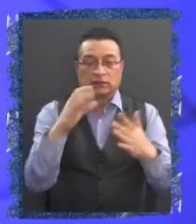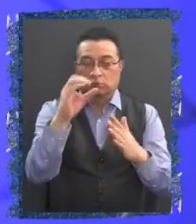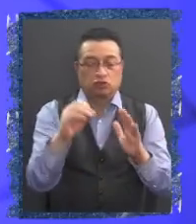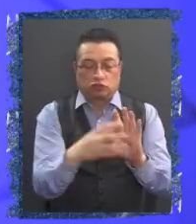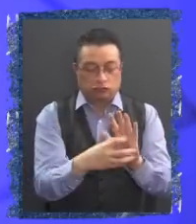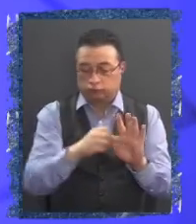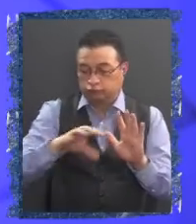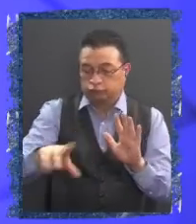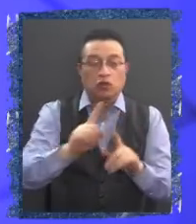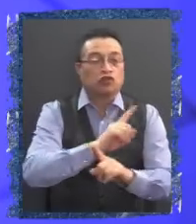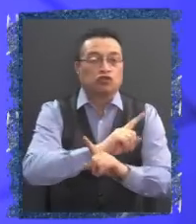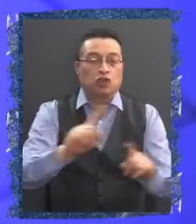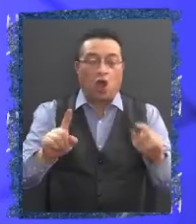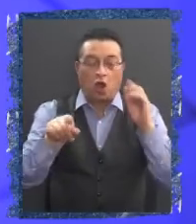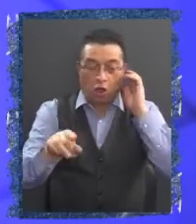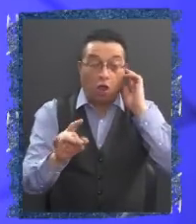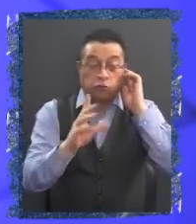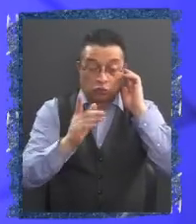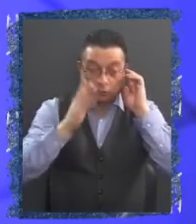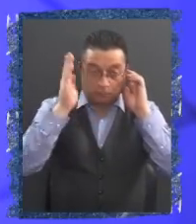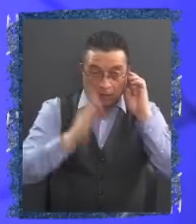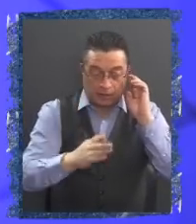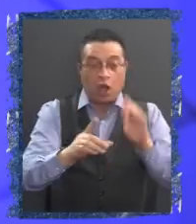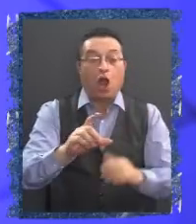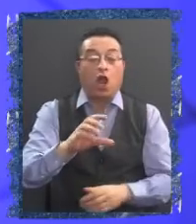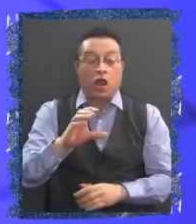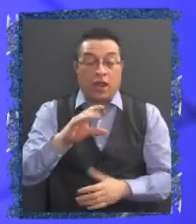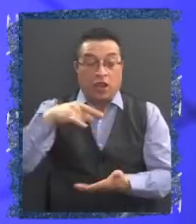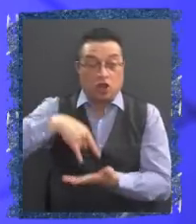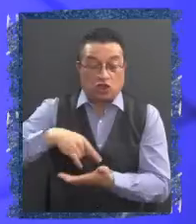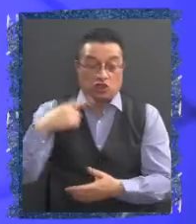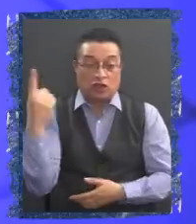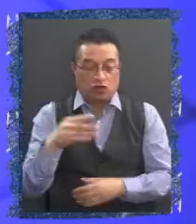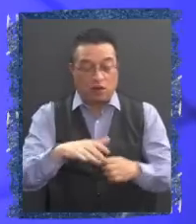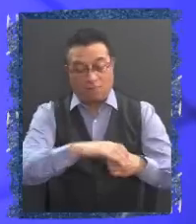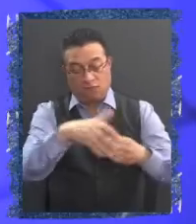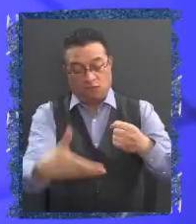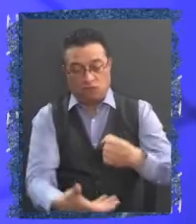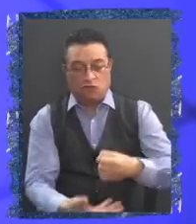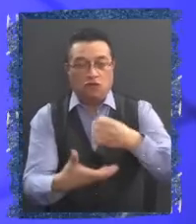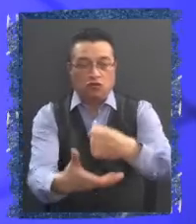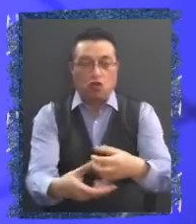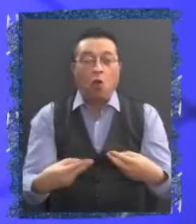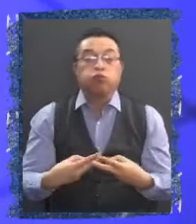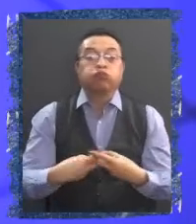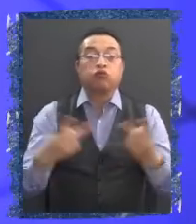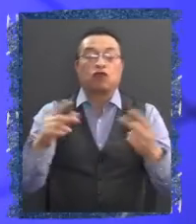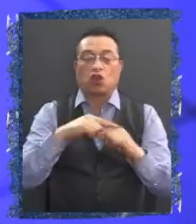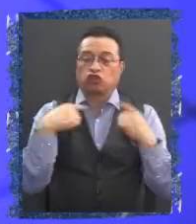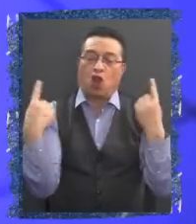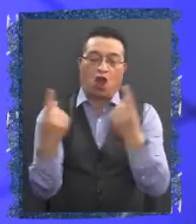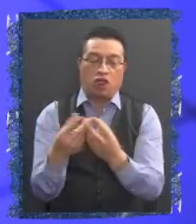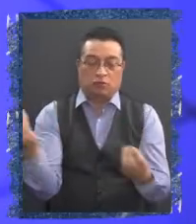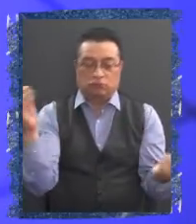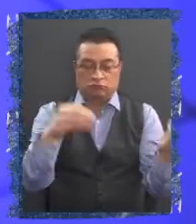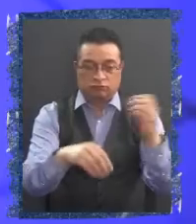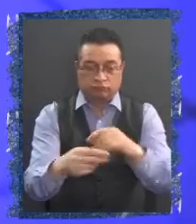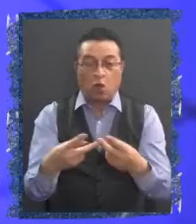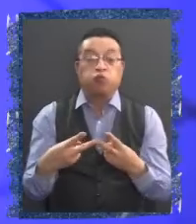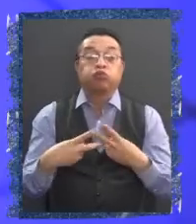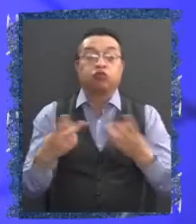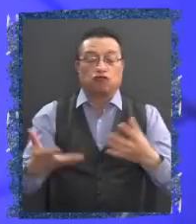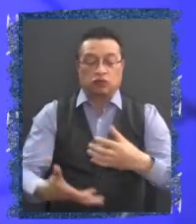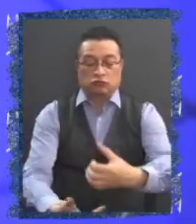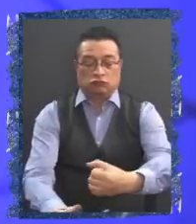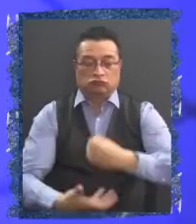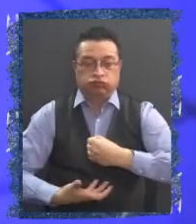ese 7%, si lo llega a establecer el Congreso Nacional, va a ir a un fondo que va a ser público y va a ser administrado por un ente público. Y